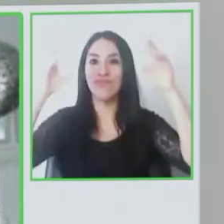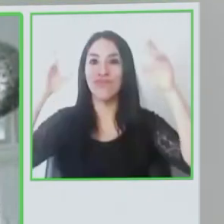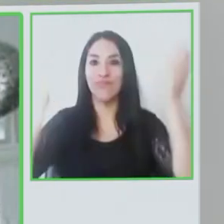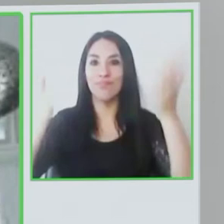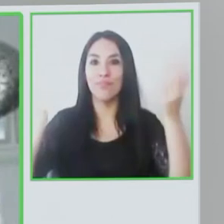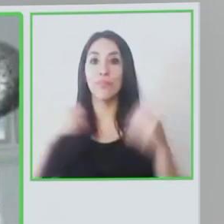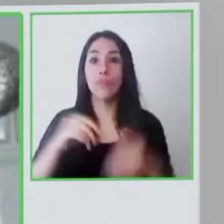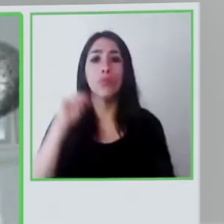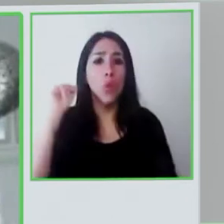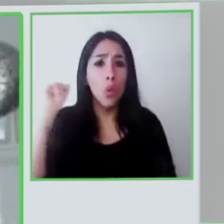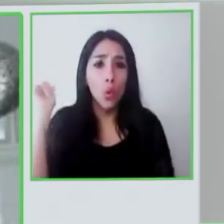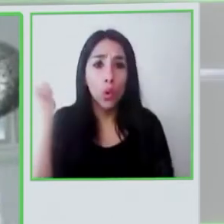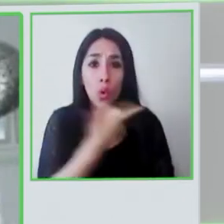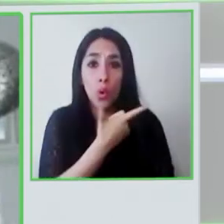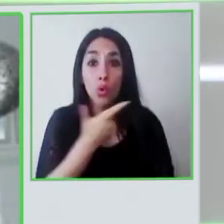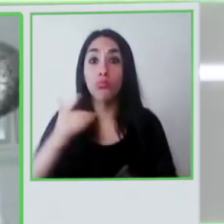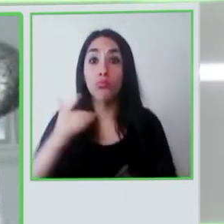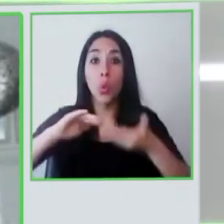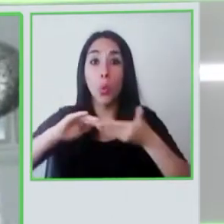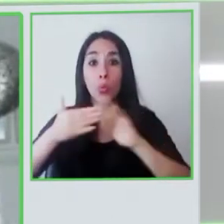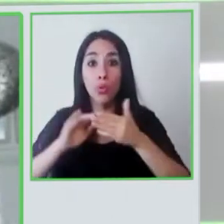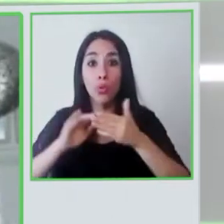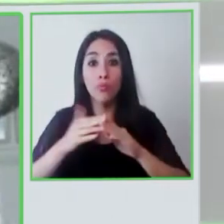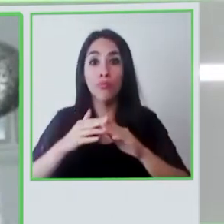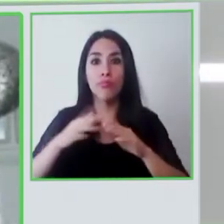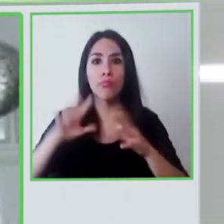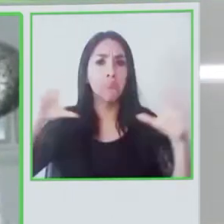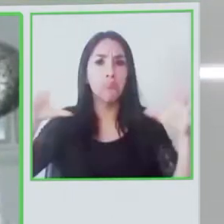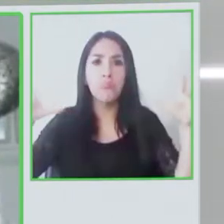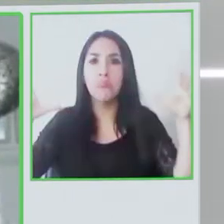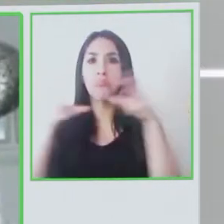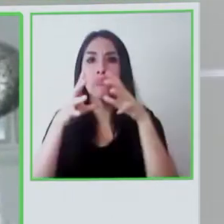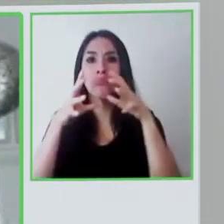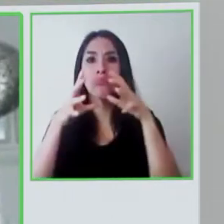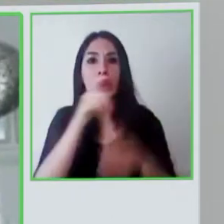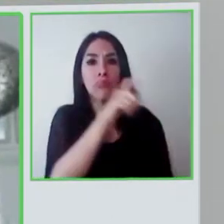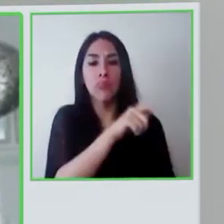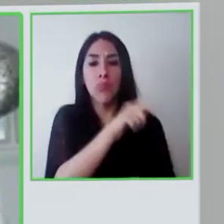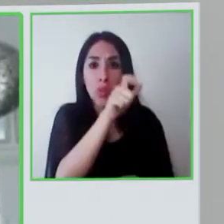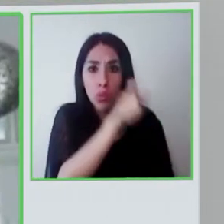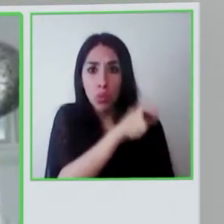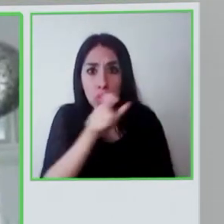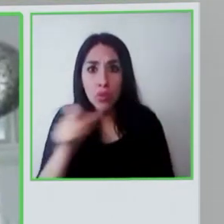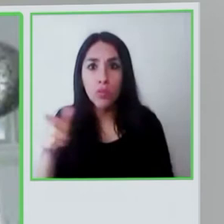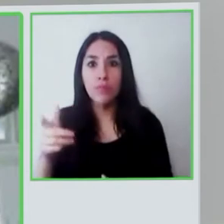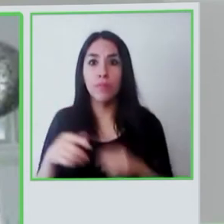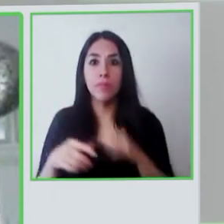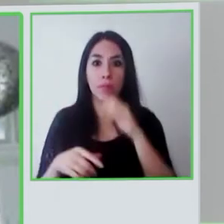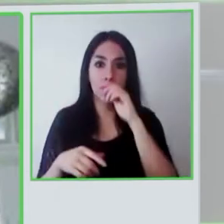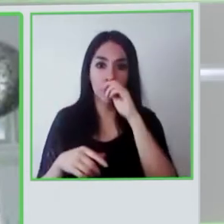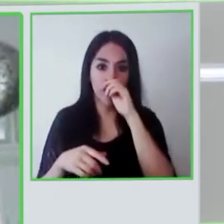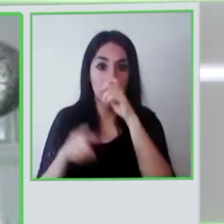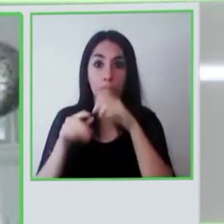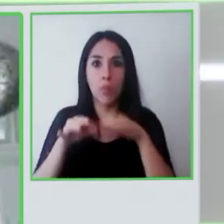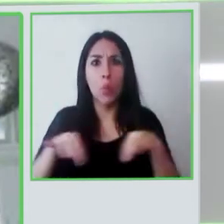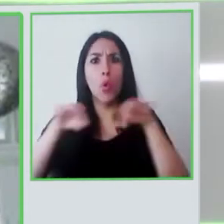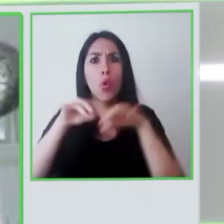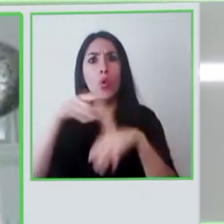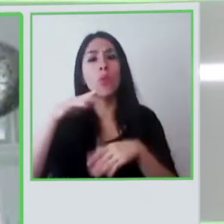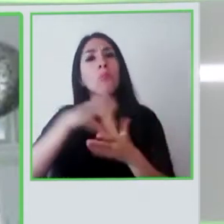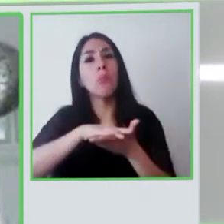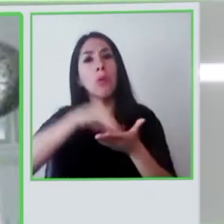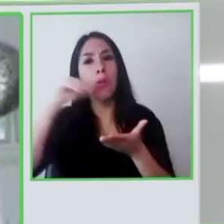mundial estén muy agradecidos también en su interés de pensar acerca de los proyectos de